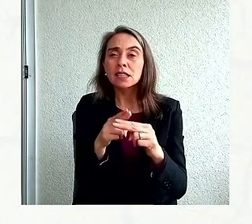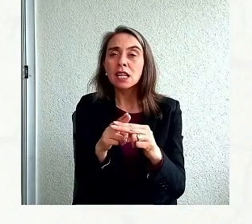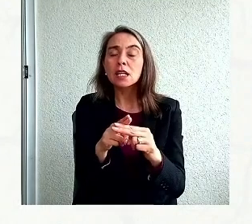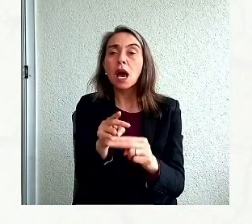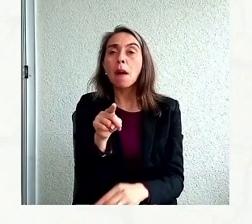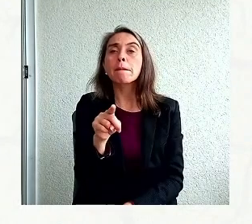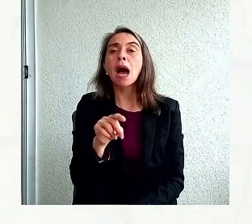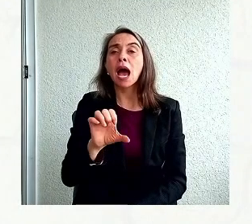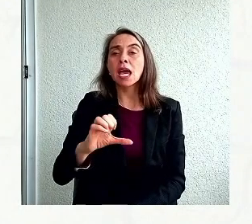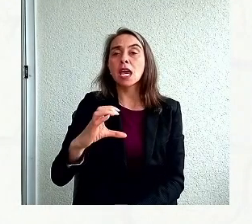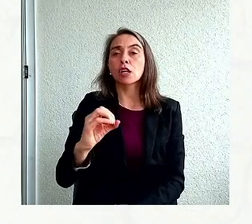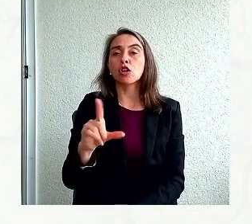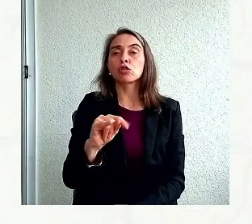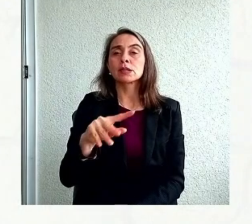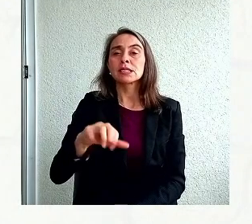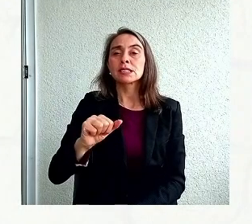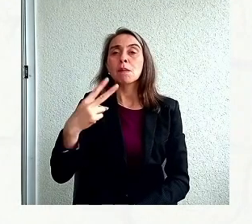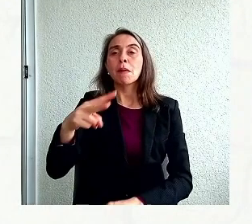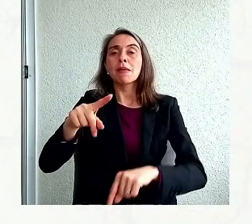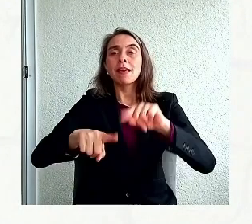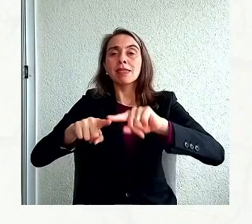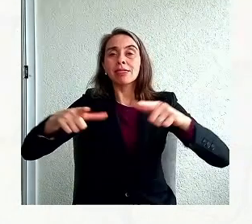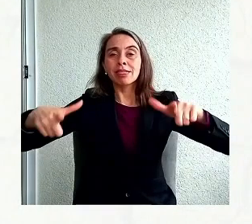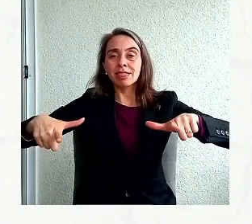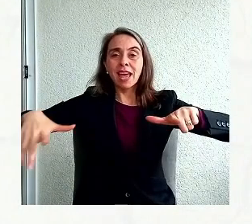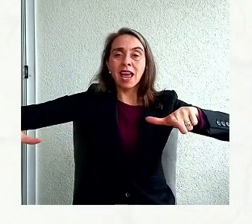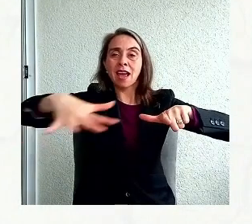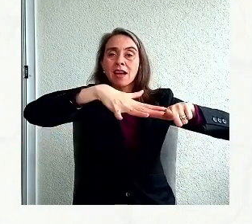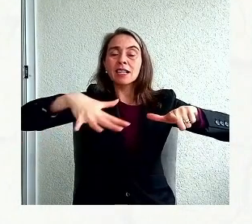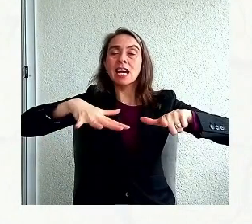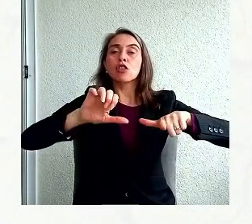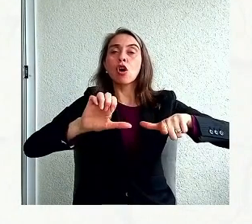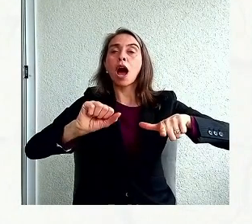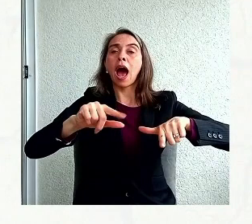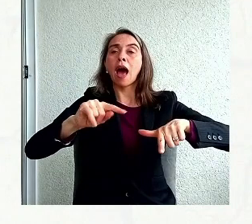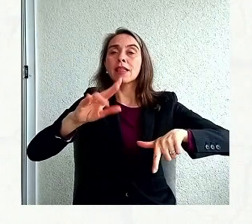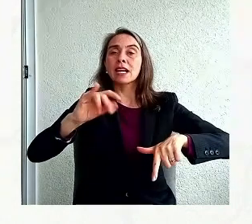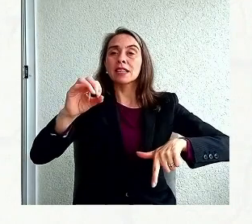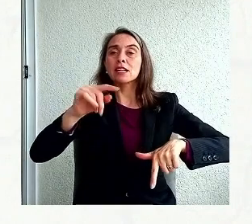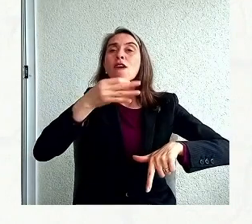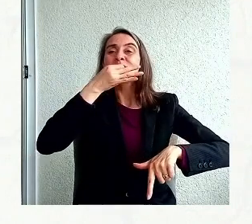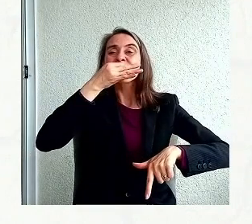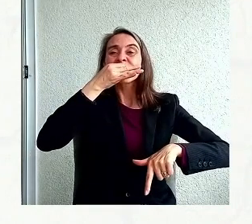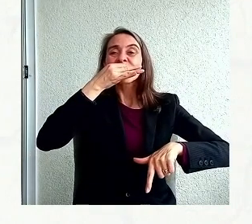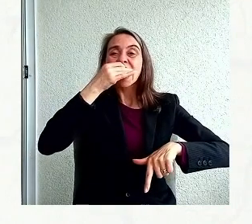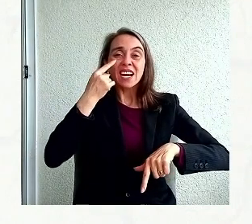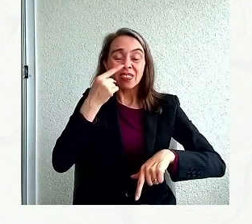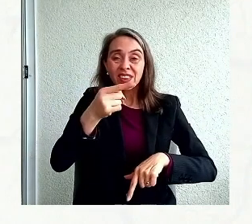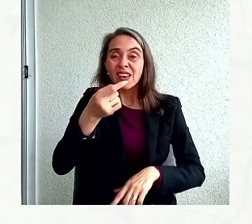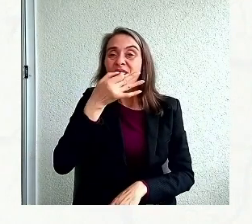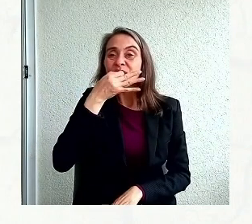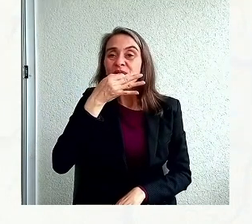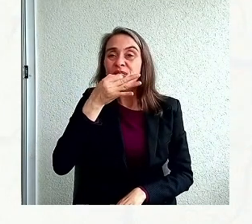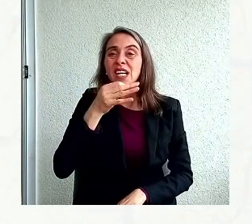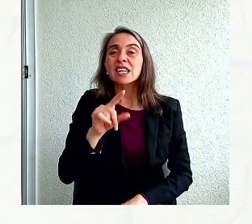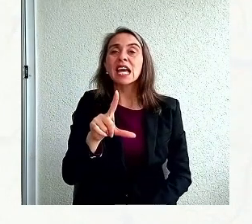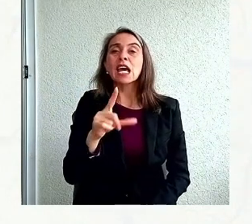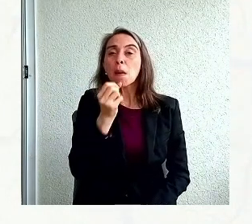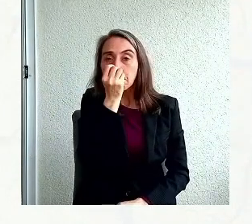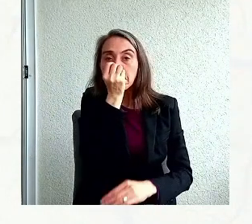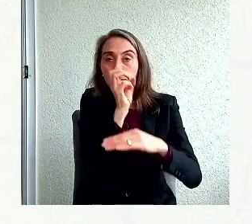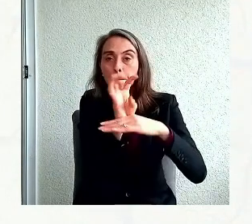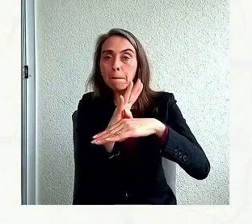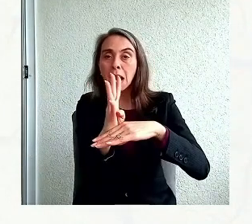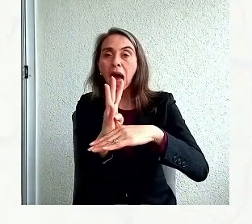el ecosistema verde, digamos. Aquí ustedes pueden ver los líquenes que son mayoritarios en la Antártica. En las zonas